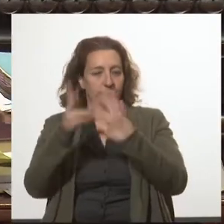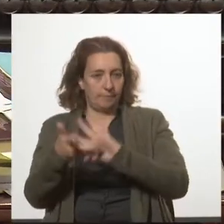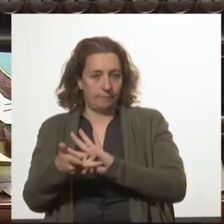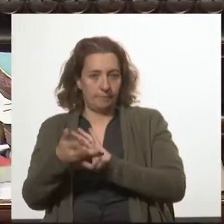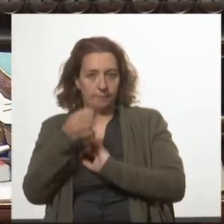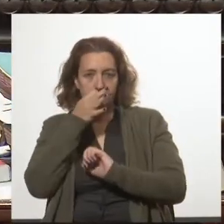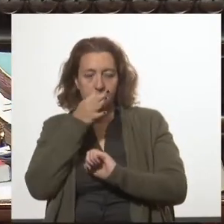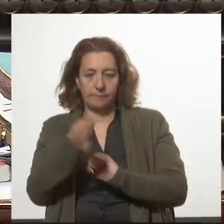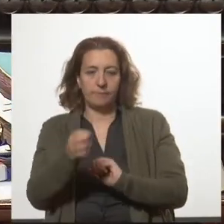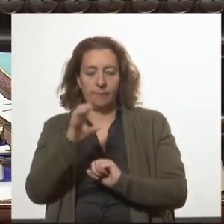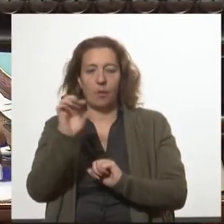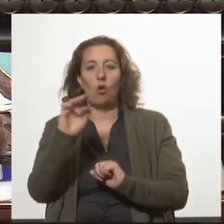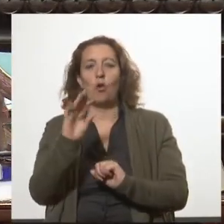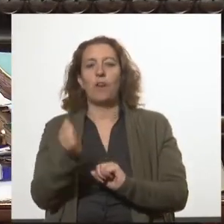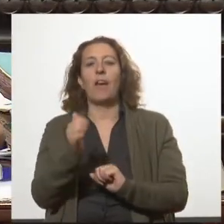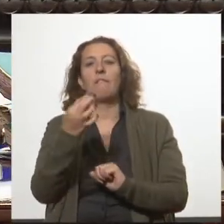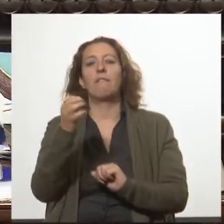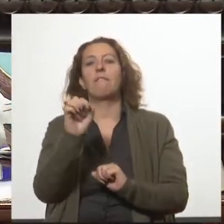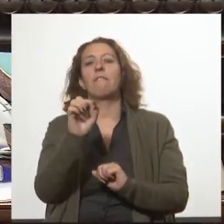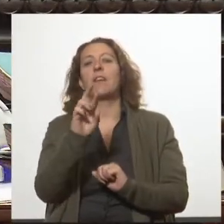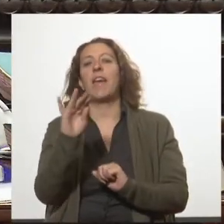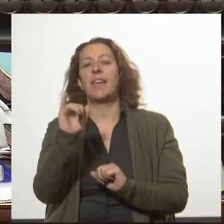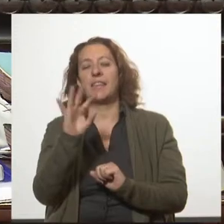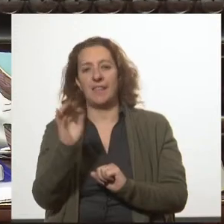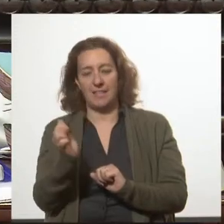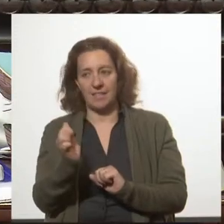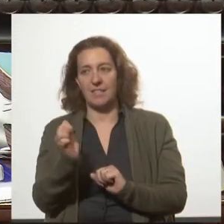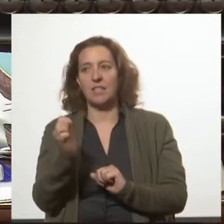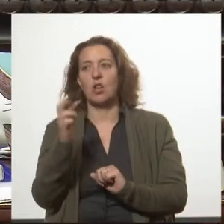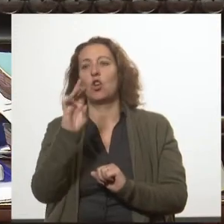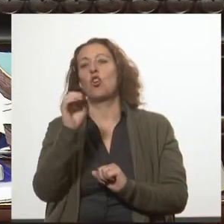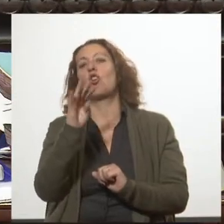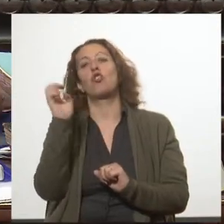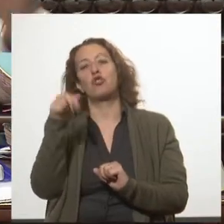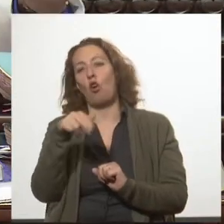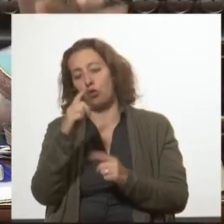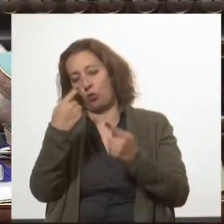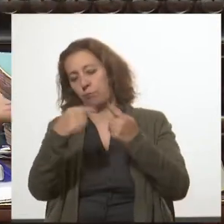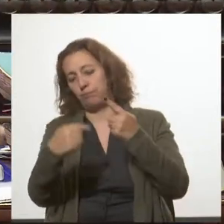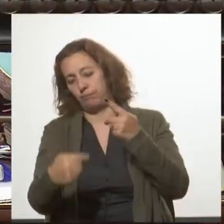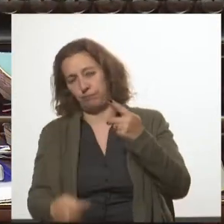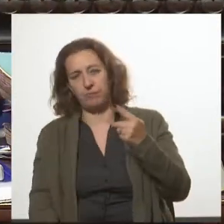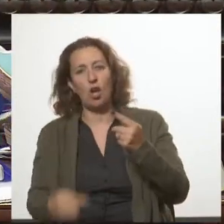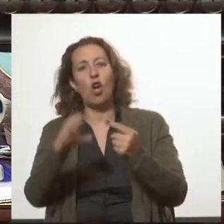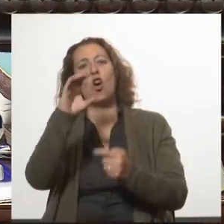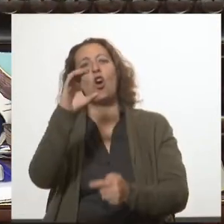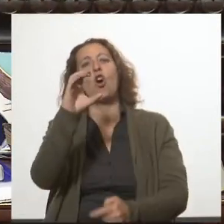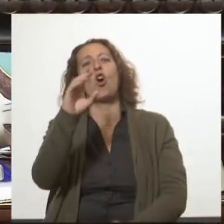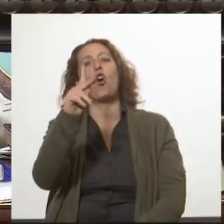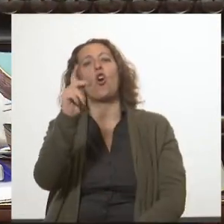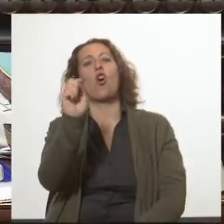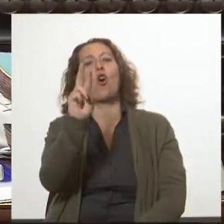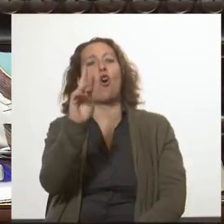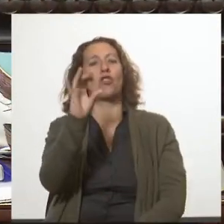correa freitas rotondo quienes distinguen por seña quienes al analizar por un